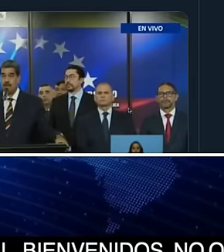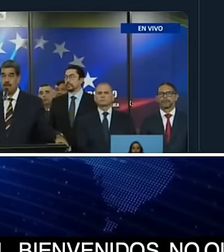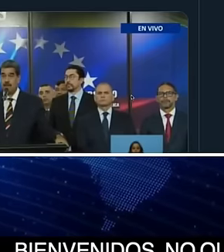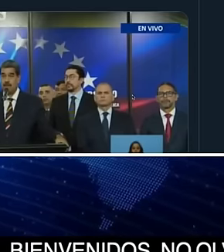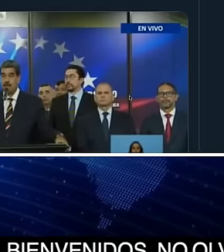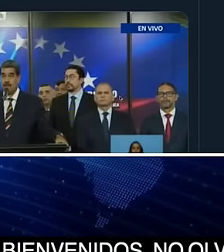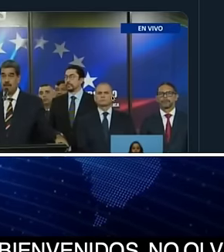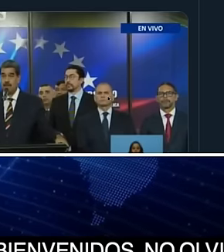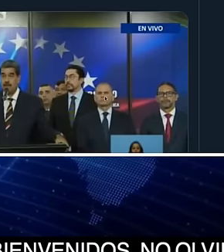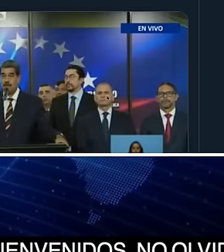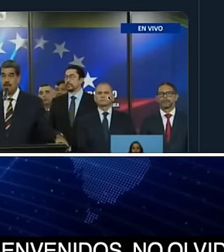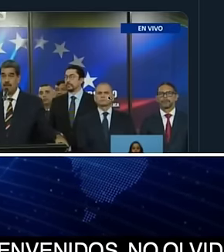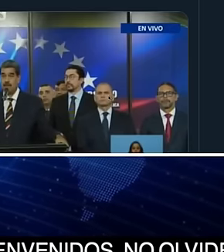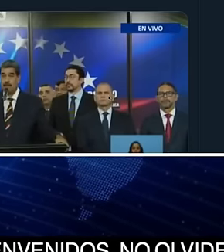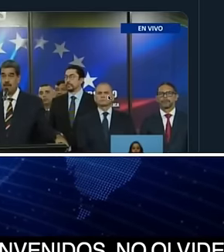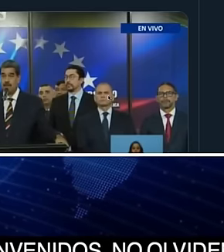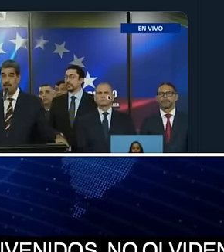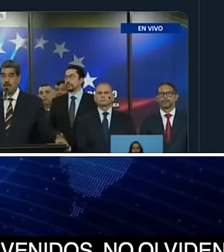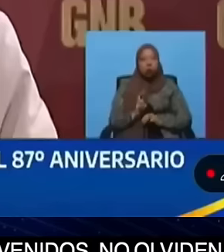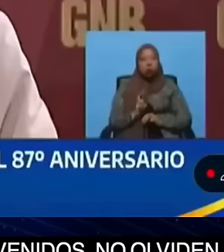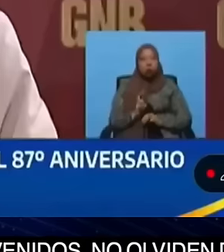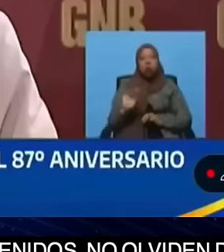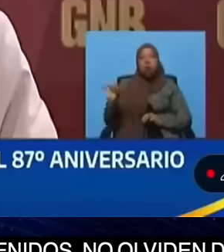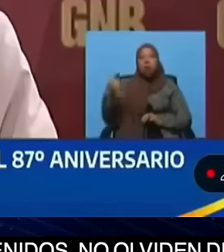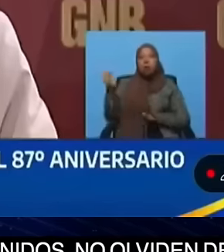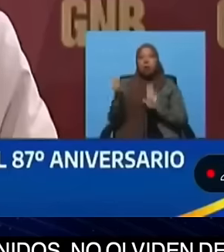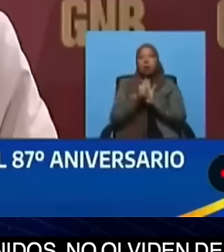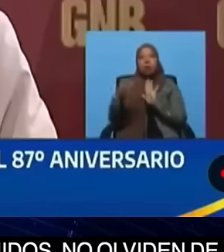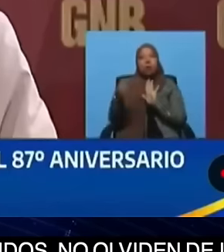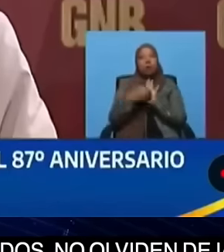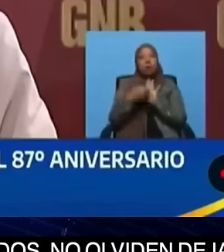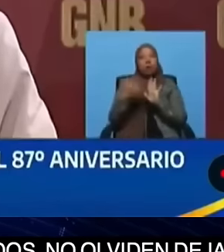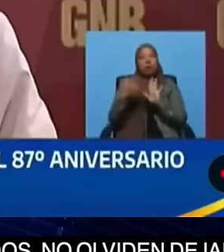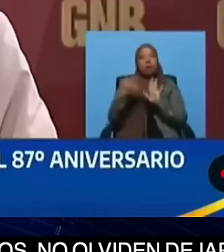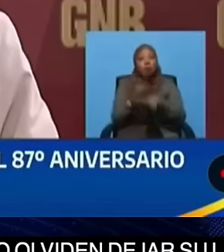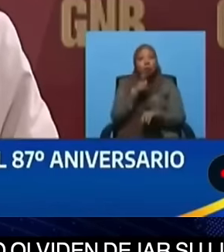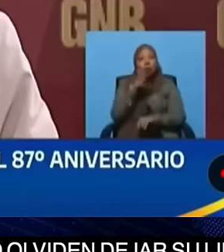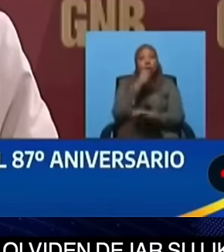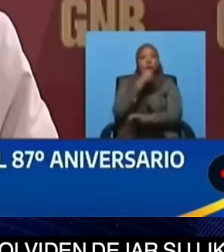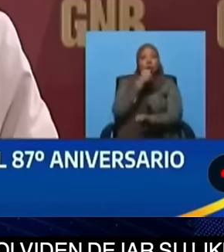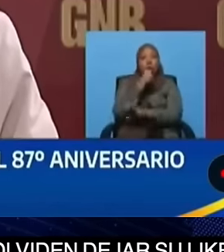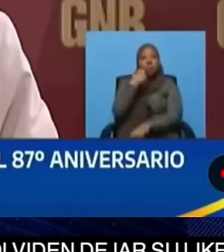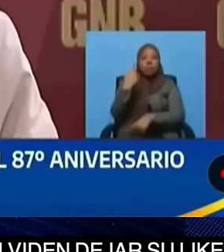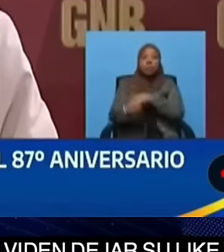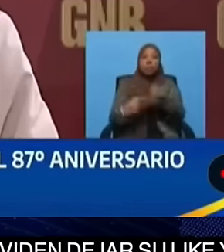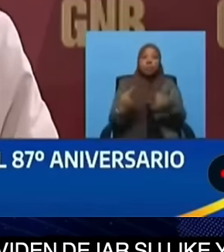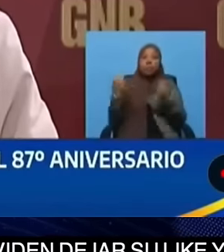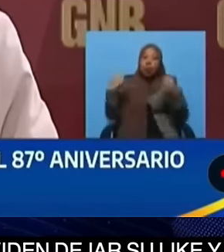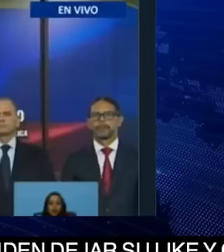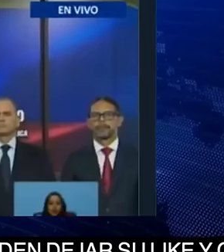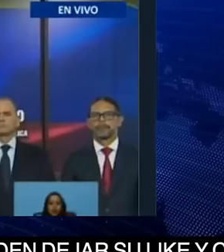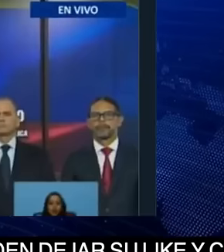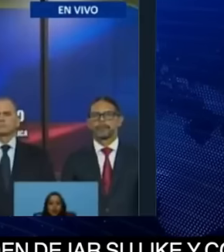enemigo Quién crees que es ese nuevo enemigo bueno el nuevo enemigo según Nicolás Maduro es George soros así se